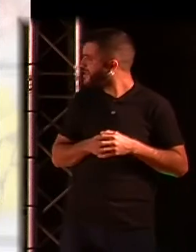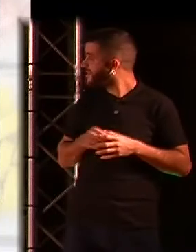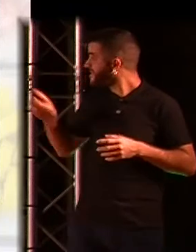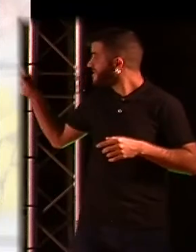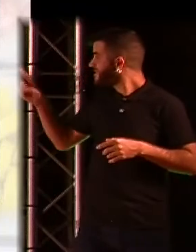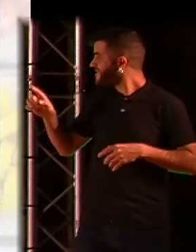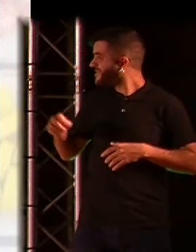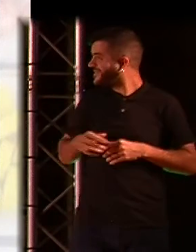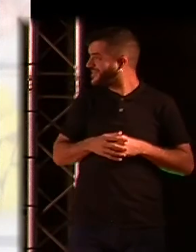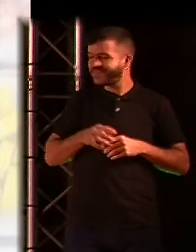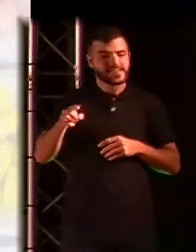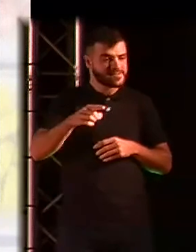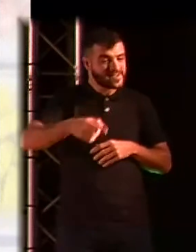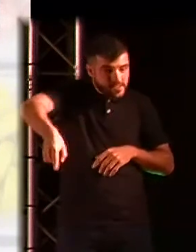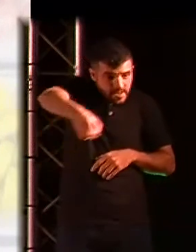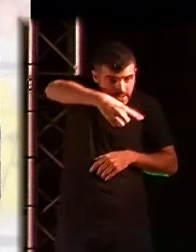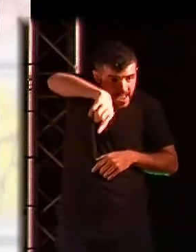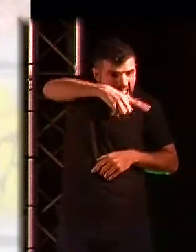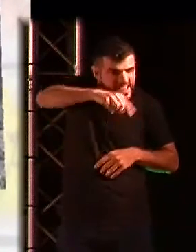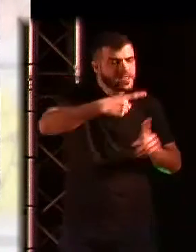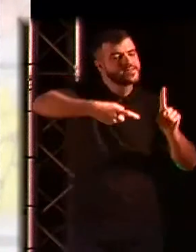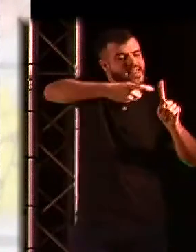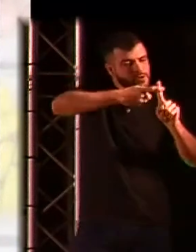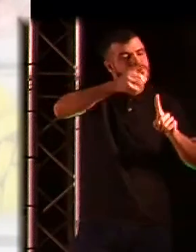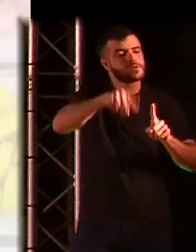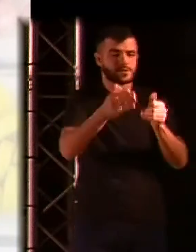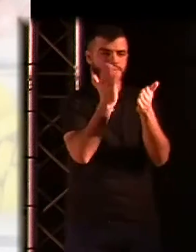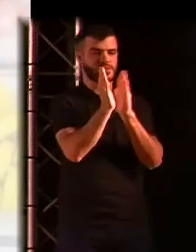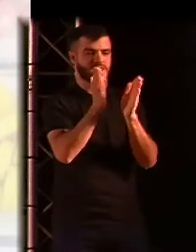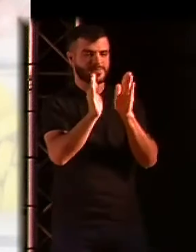Estas hacen el diagnóstico y el tratamiento.